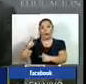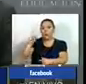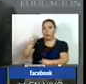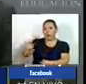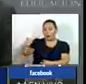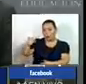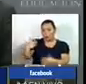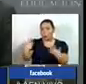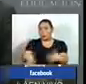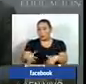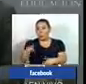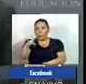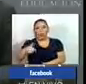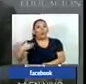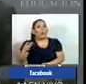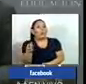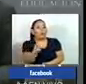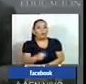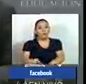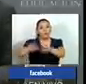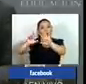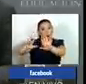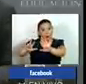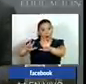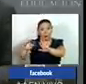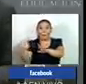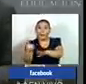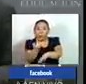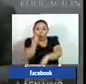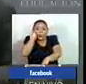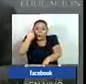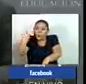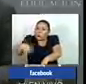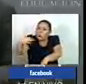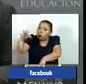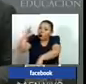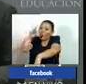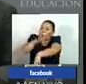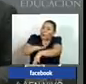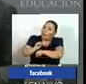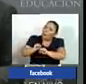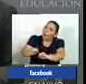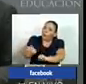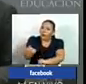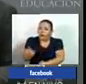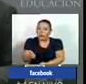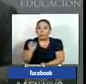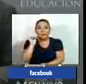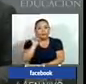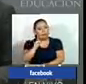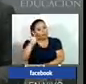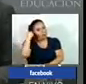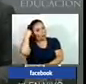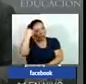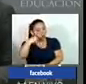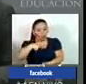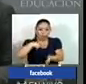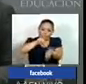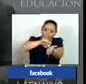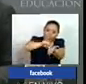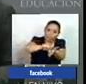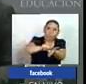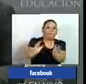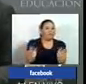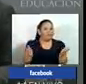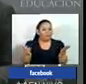de dengue grave. A la fecha tenemos 8 casos de dengue grave. Y una parte fundamental, y quisiera hacer mucho énfasis,